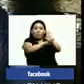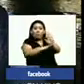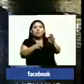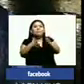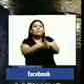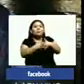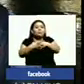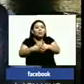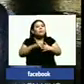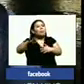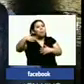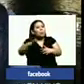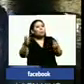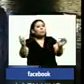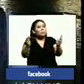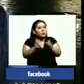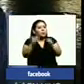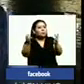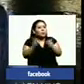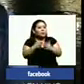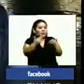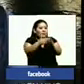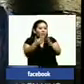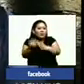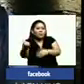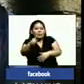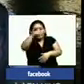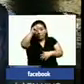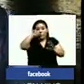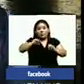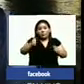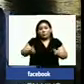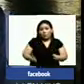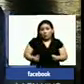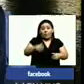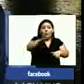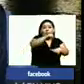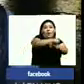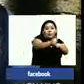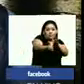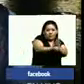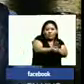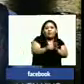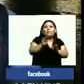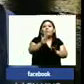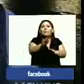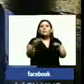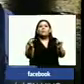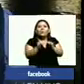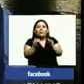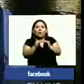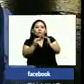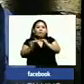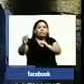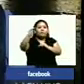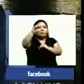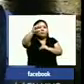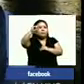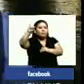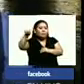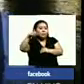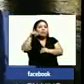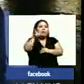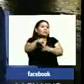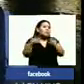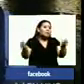tiene contempladas Más reuniones Con otros funcionarios Como el presidente Del Congreso de la República Y también funcionarios De la Corte de Constitucionalidad